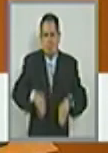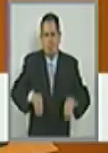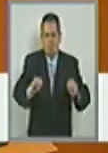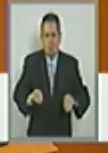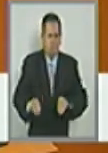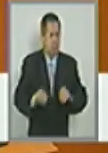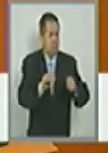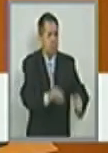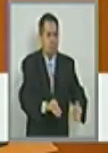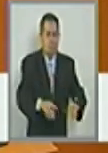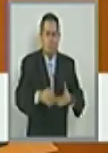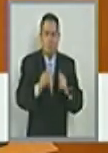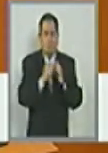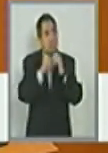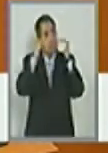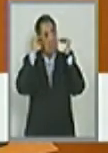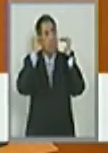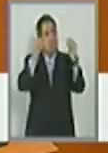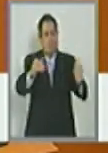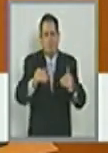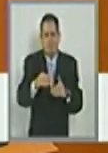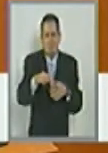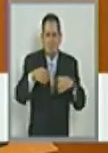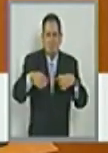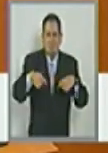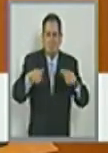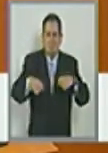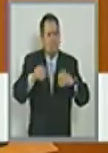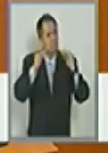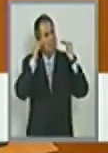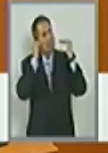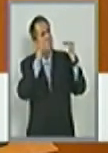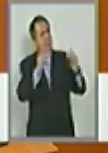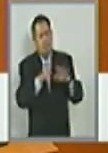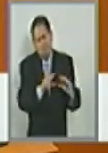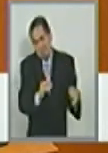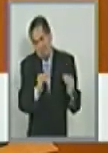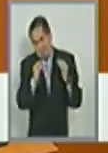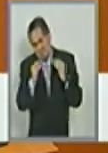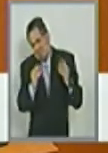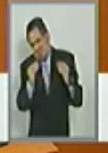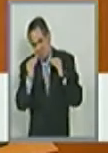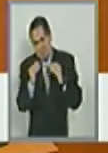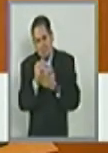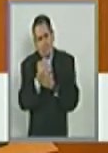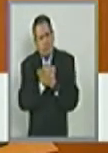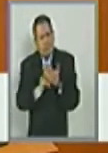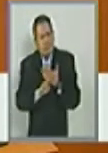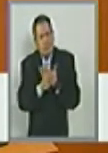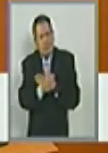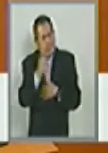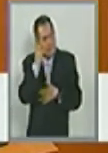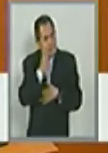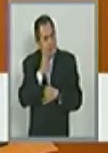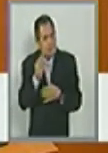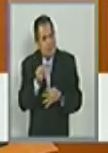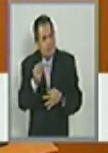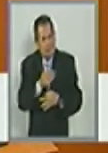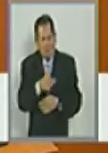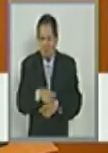y láminas de papel aluminio para que los menores se cubran para intentar conciliar el